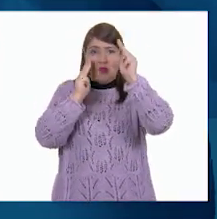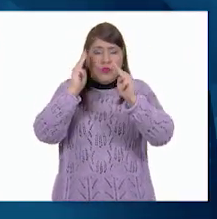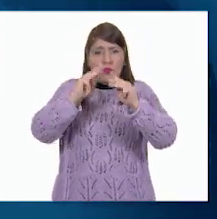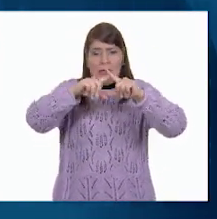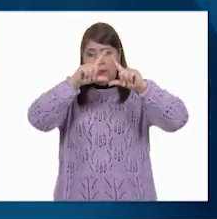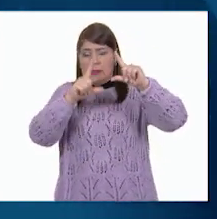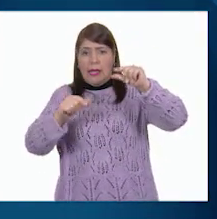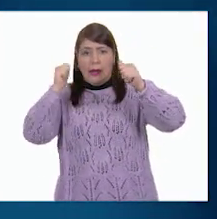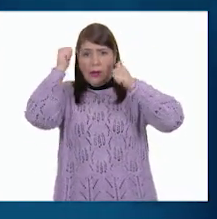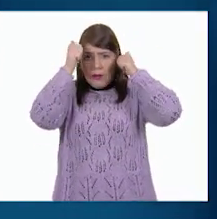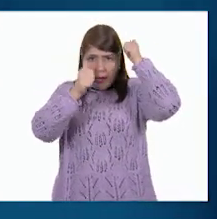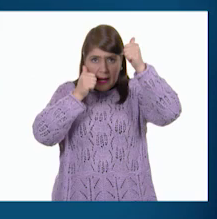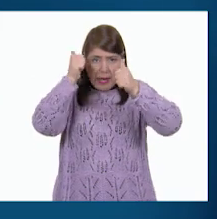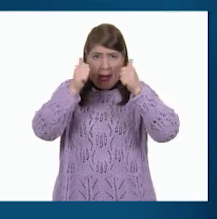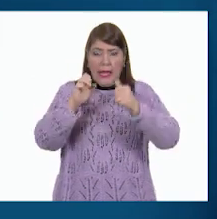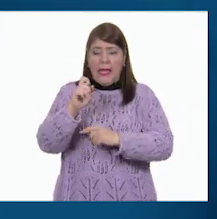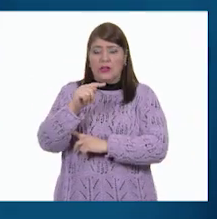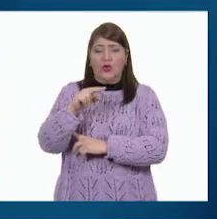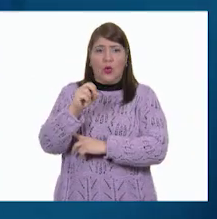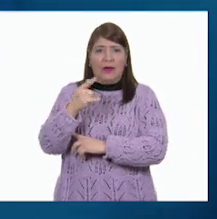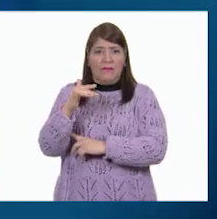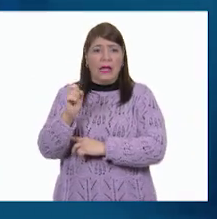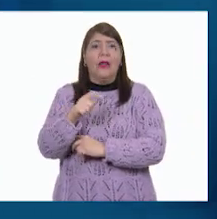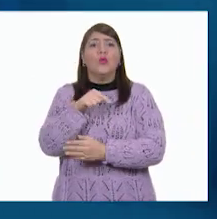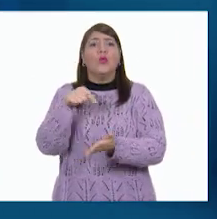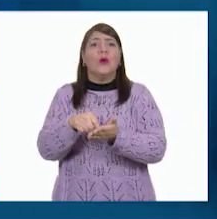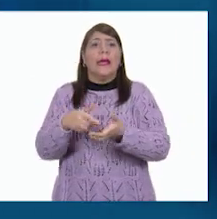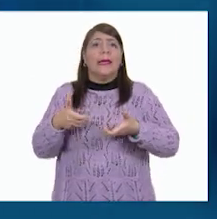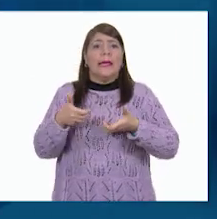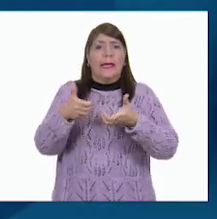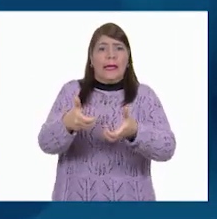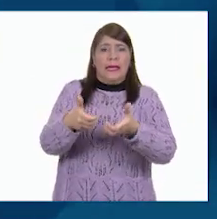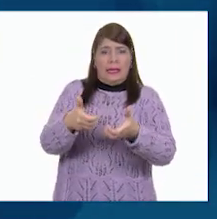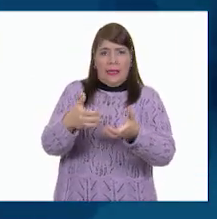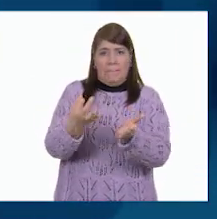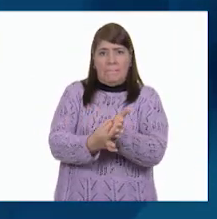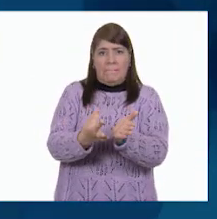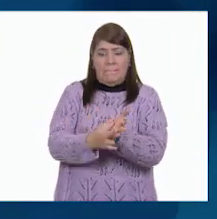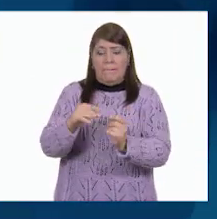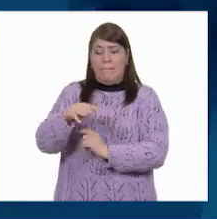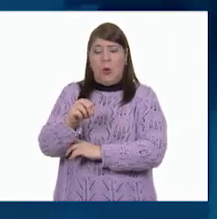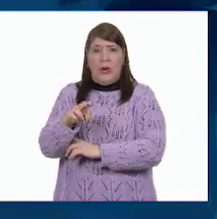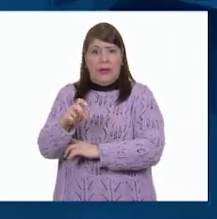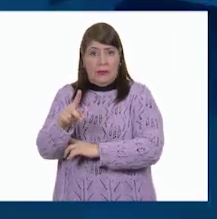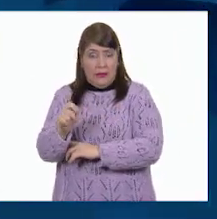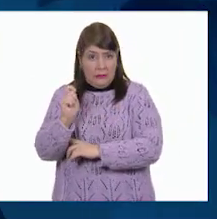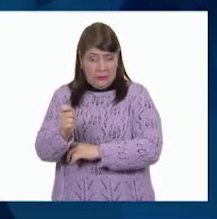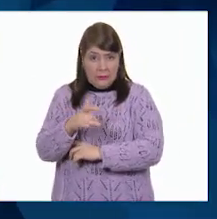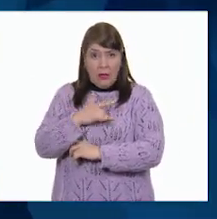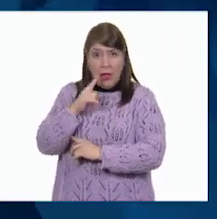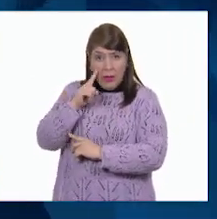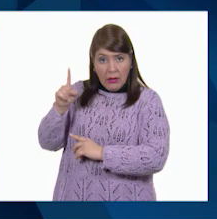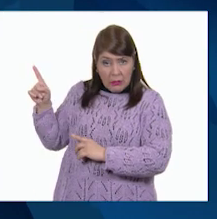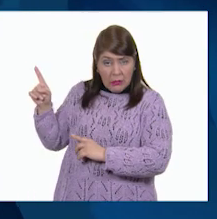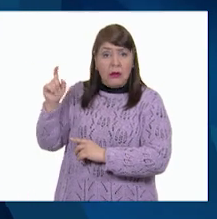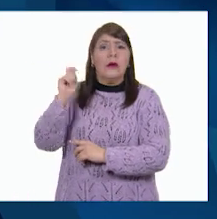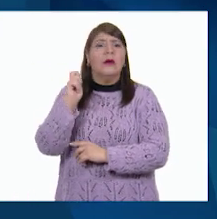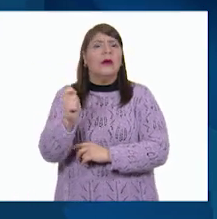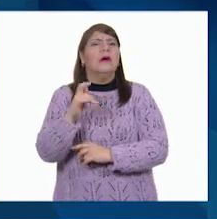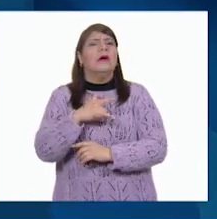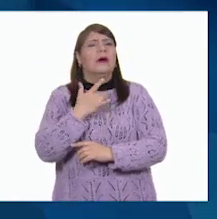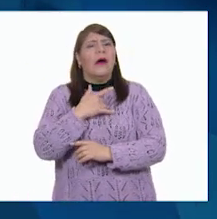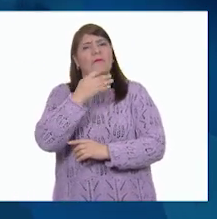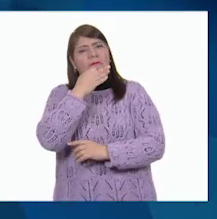Arqueología, Historia y Etnografía en la céntrica calle de Moneda. La celebración más esperada del